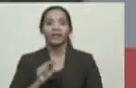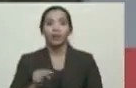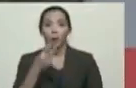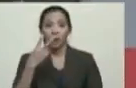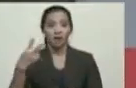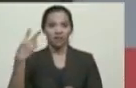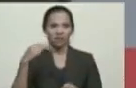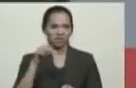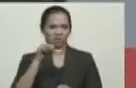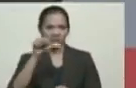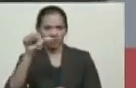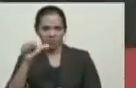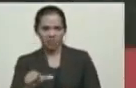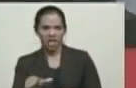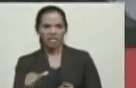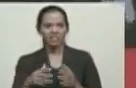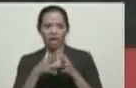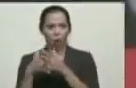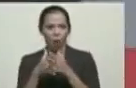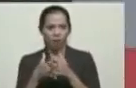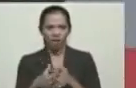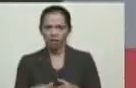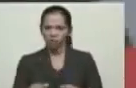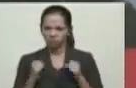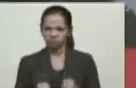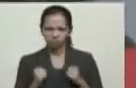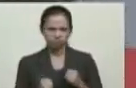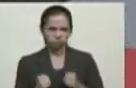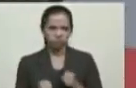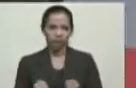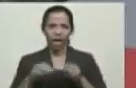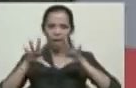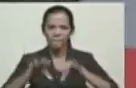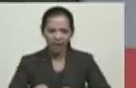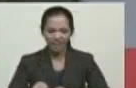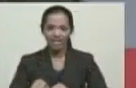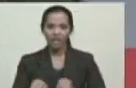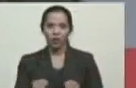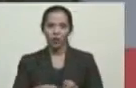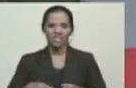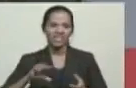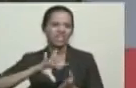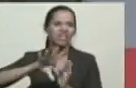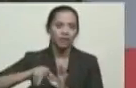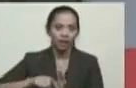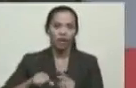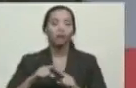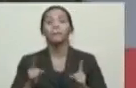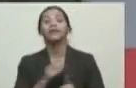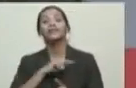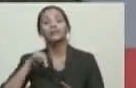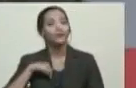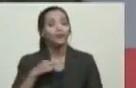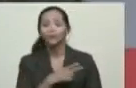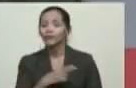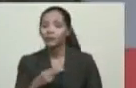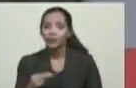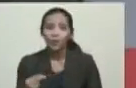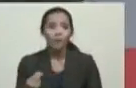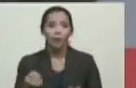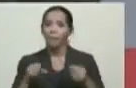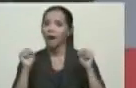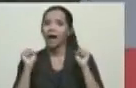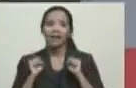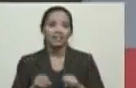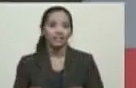de Estados Unidos, nos quiere ver en la pintura de ellos. Invadidos y saqueados, pero nosotros no vamos a rendirnos